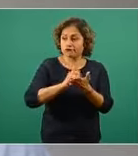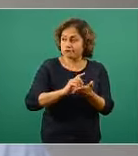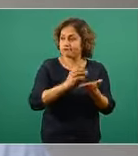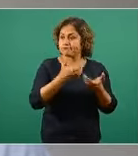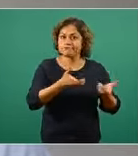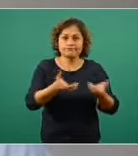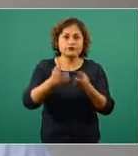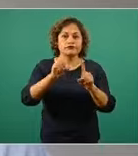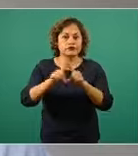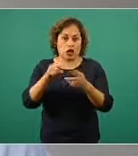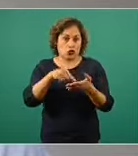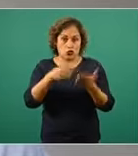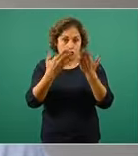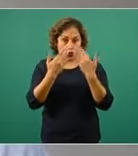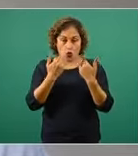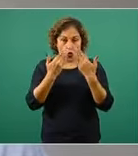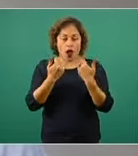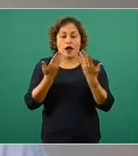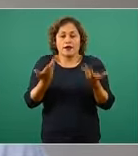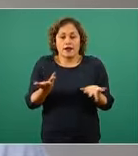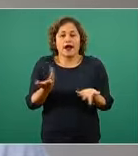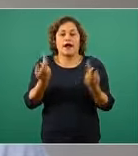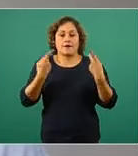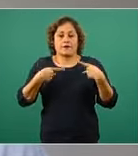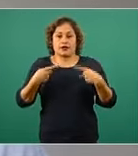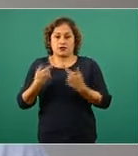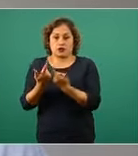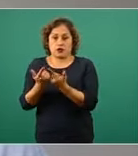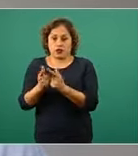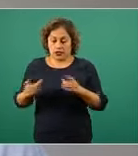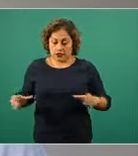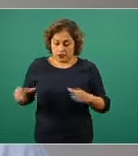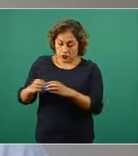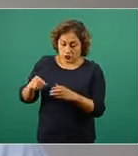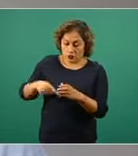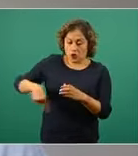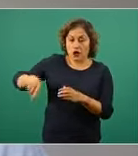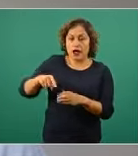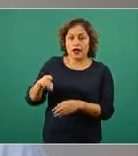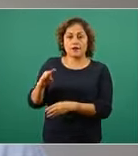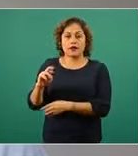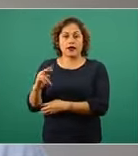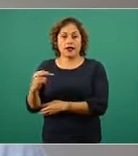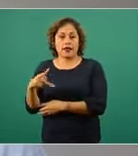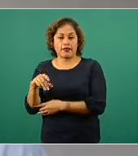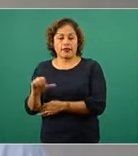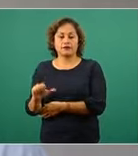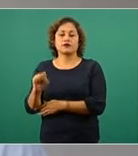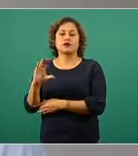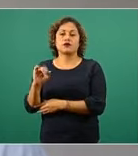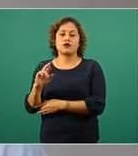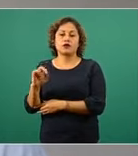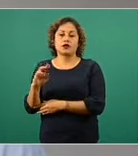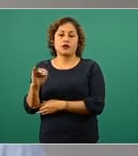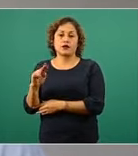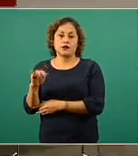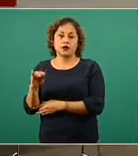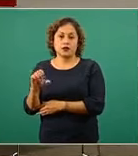personas, cuando las brigadas correcaminos y los puntos de vacunación sean instaladas en sus localidades, en